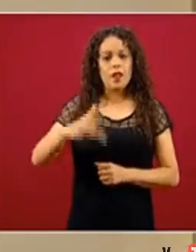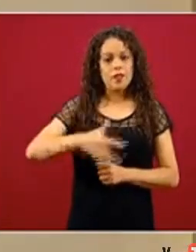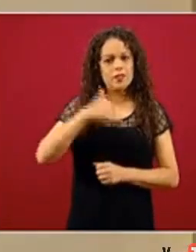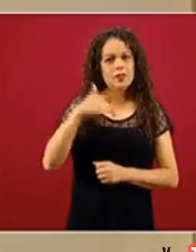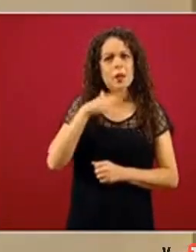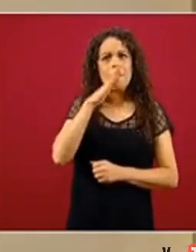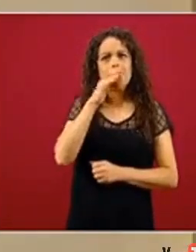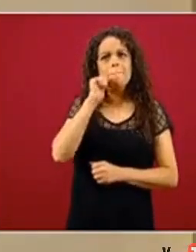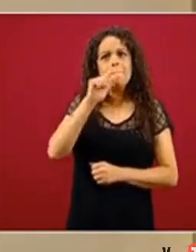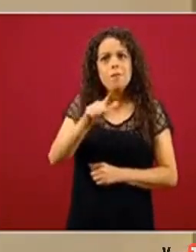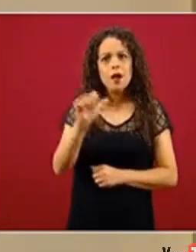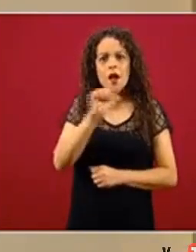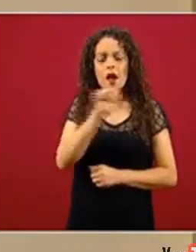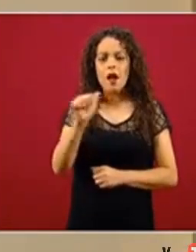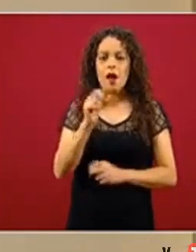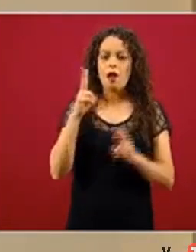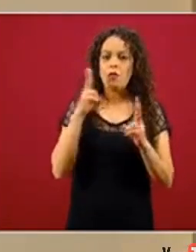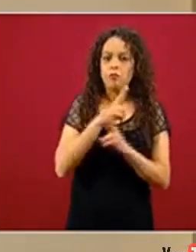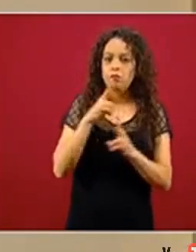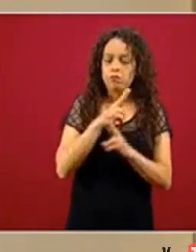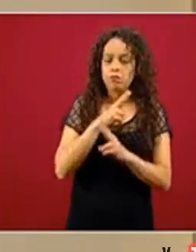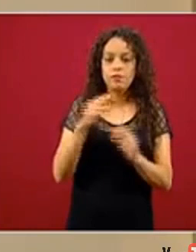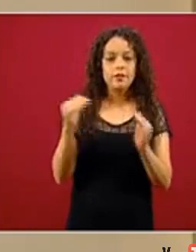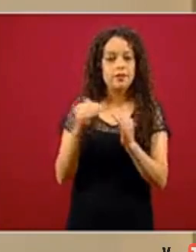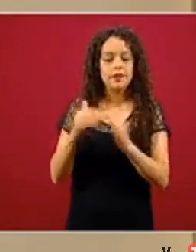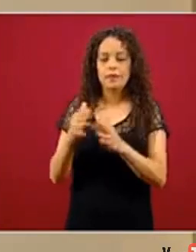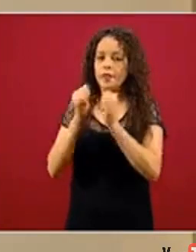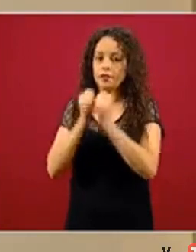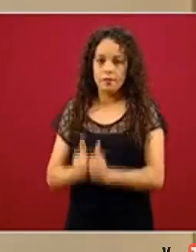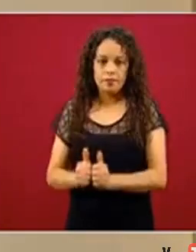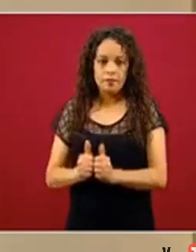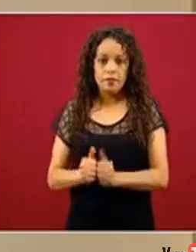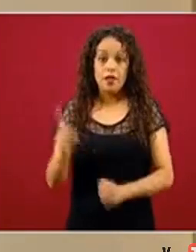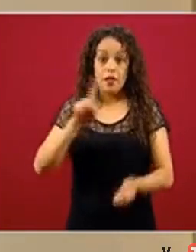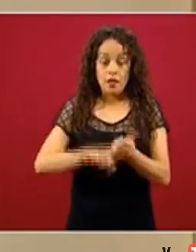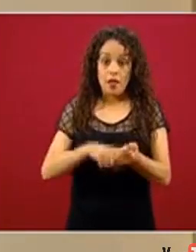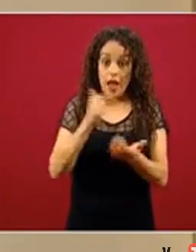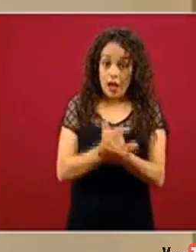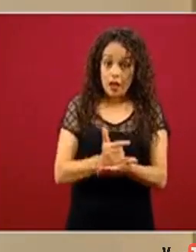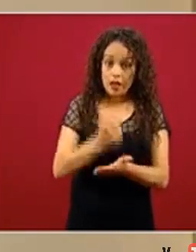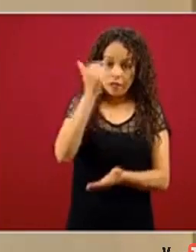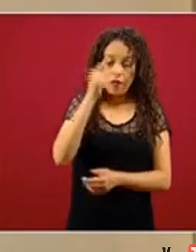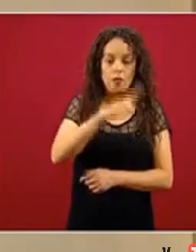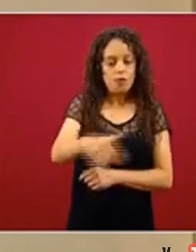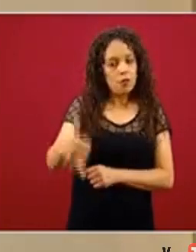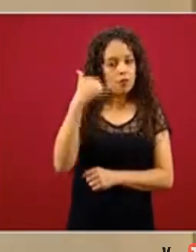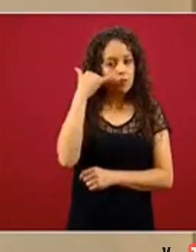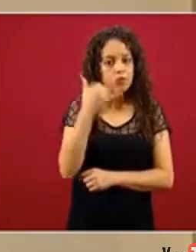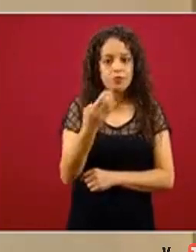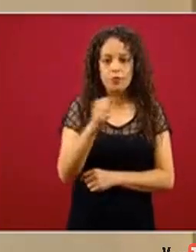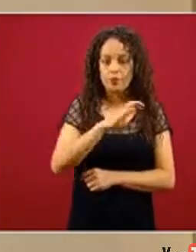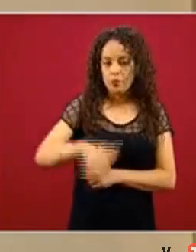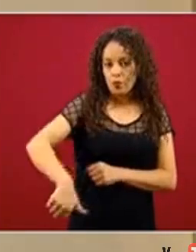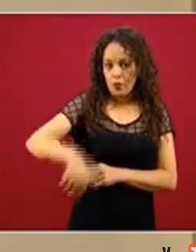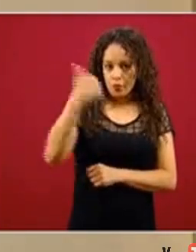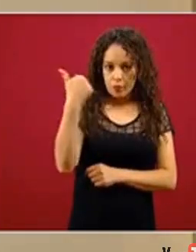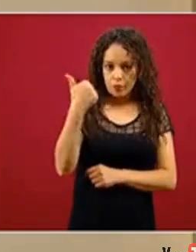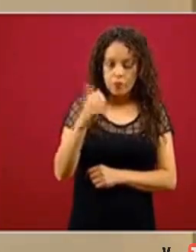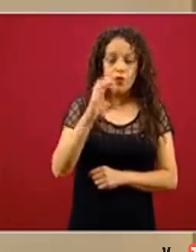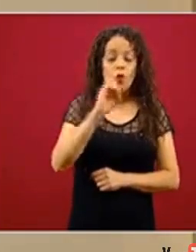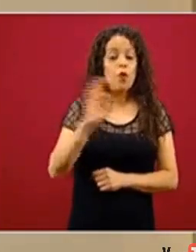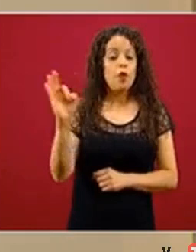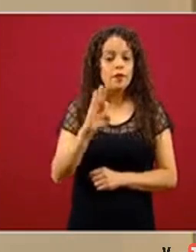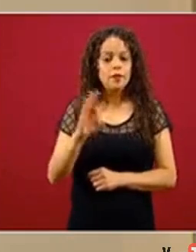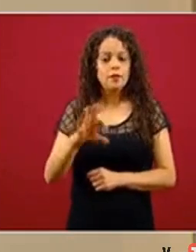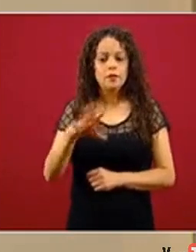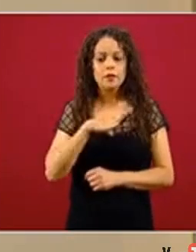son síntomas respiratorios leves, si son graves, llama al 911. O si son leves, pero perteneces a uno de estos grupos